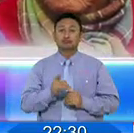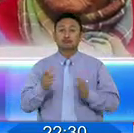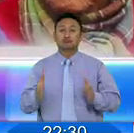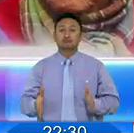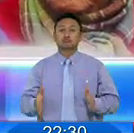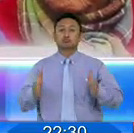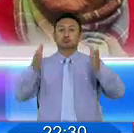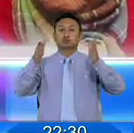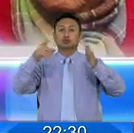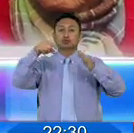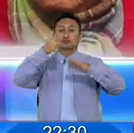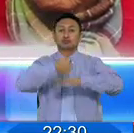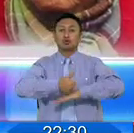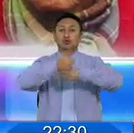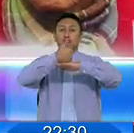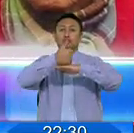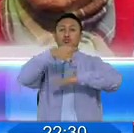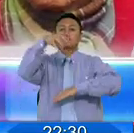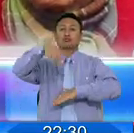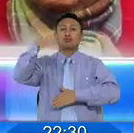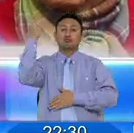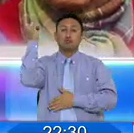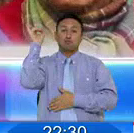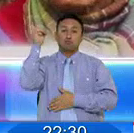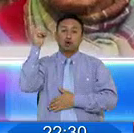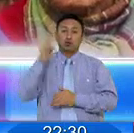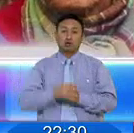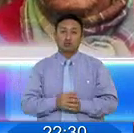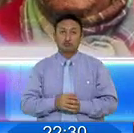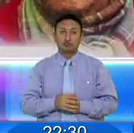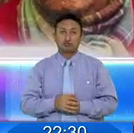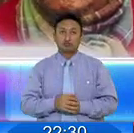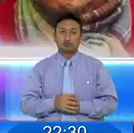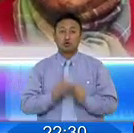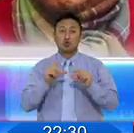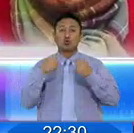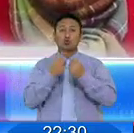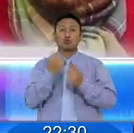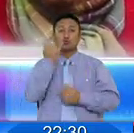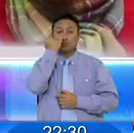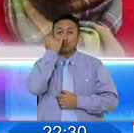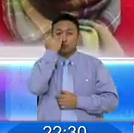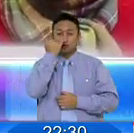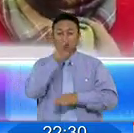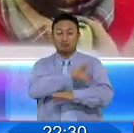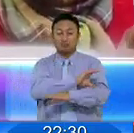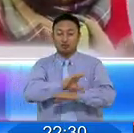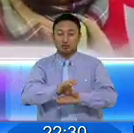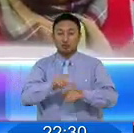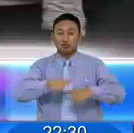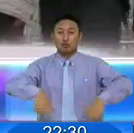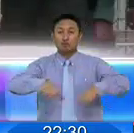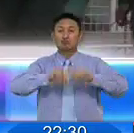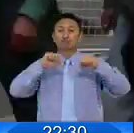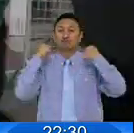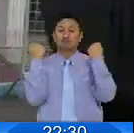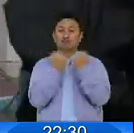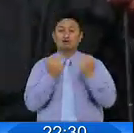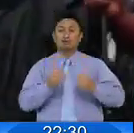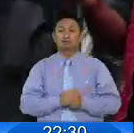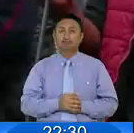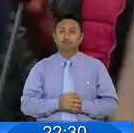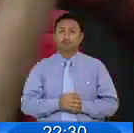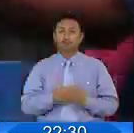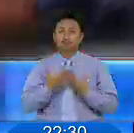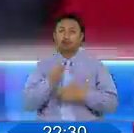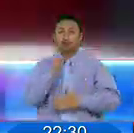la gobernación de la provincia de Bolívar por el pueblo indígena, campesino y sectores sociales. Realizaron una